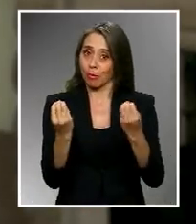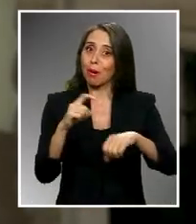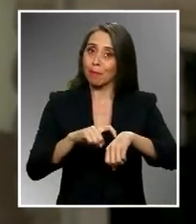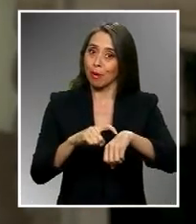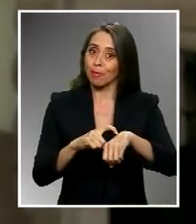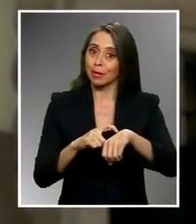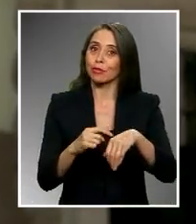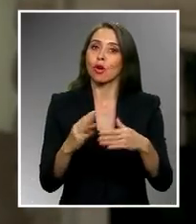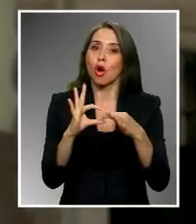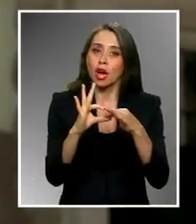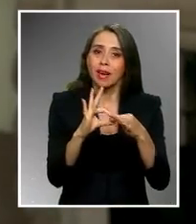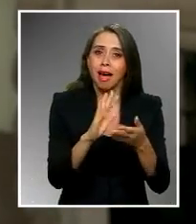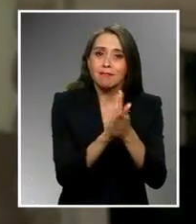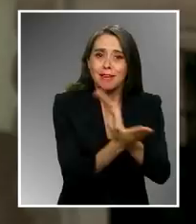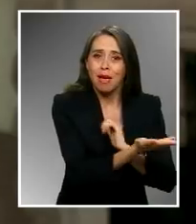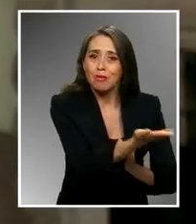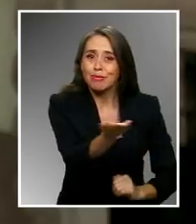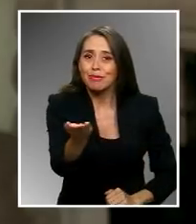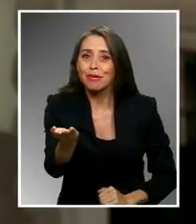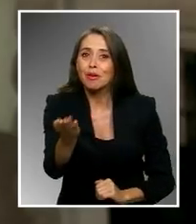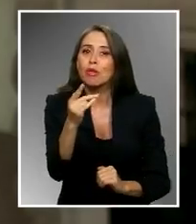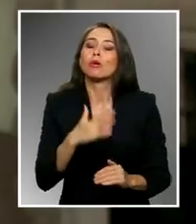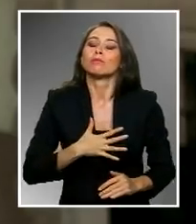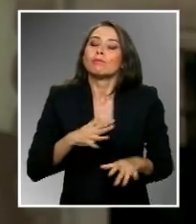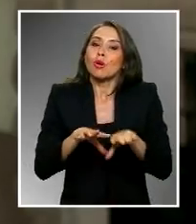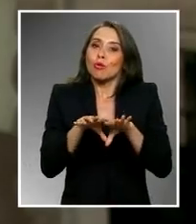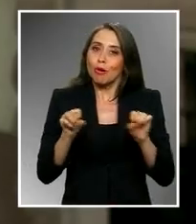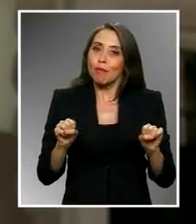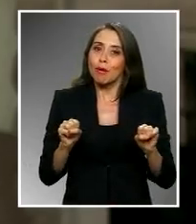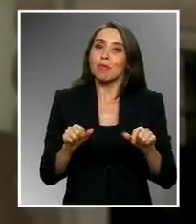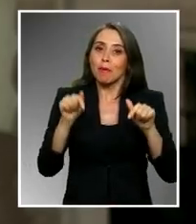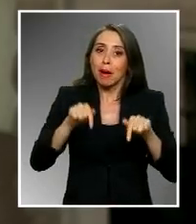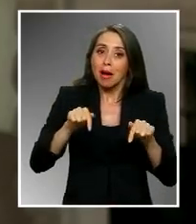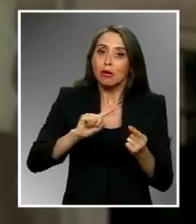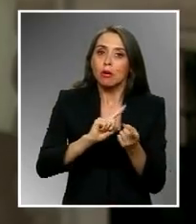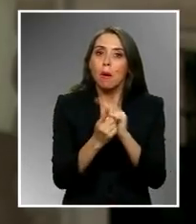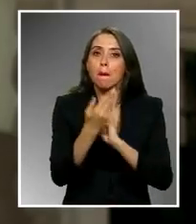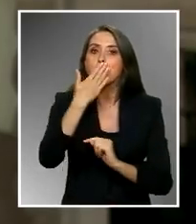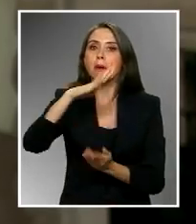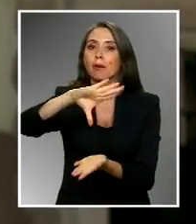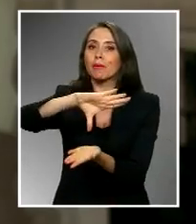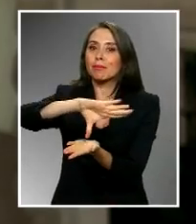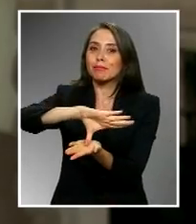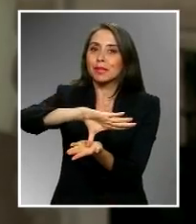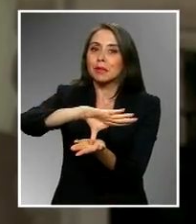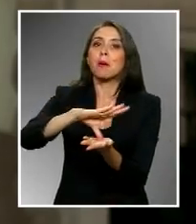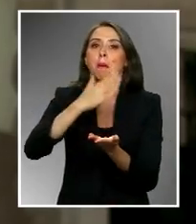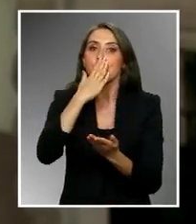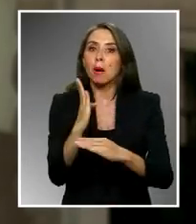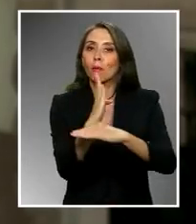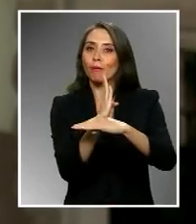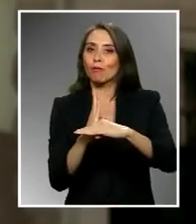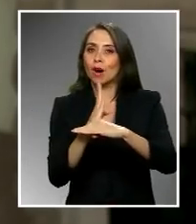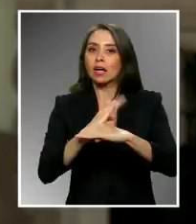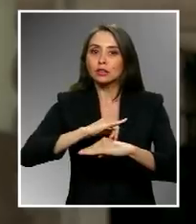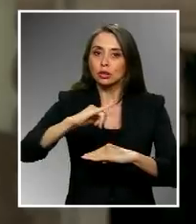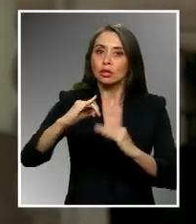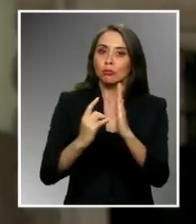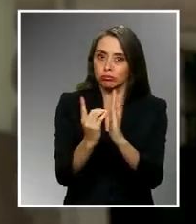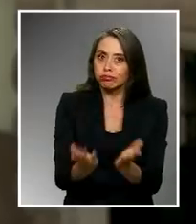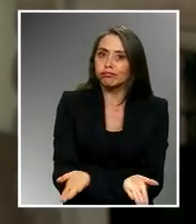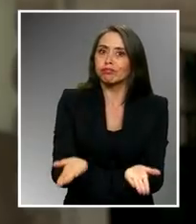para agradecerles a todos ustedes su compromiso para que hoy tengamos un mejor país con mejores bases para seguir